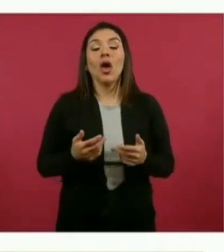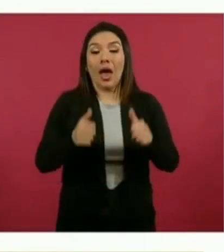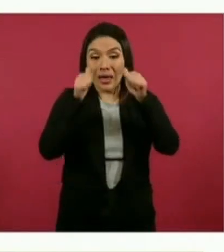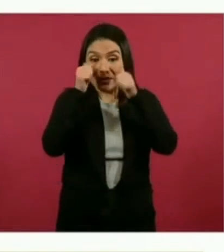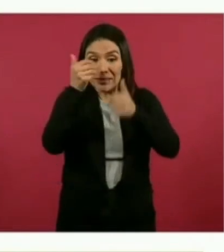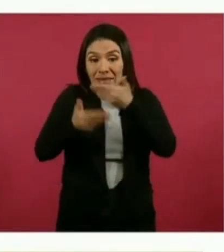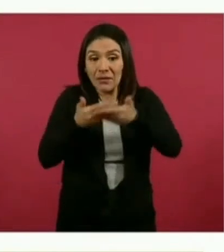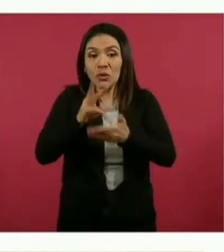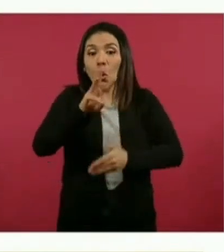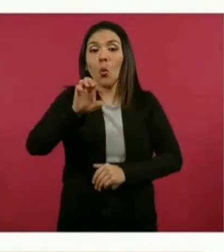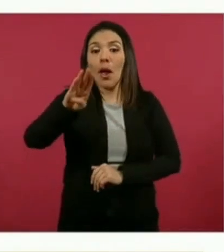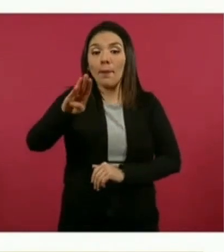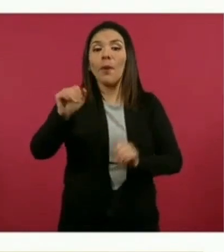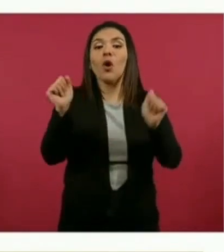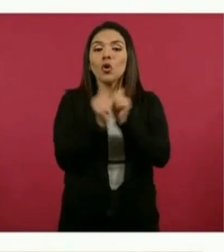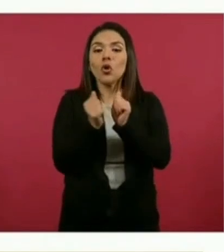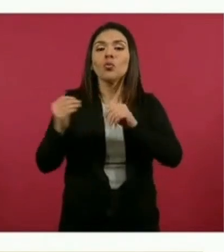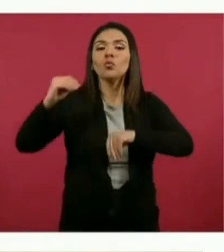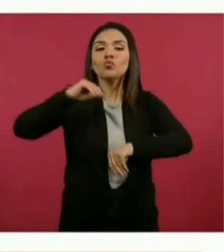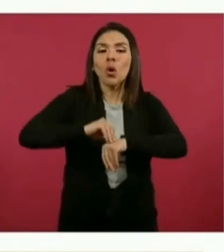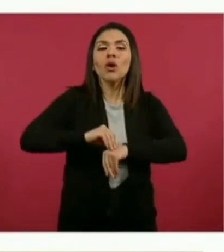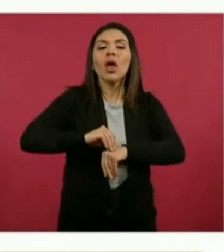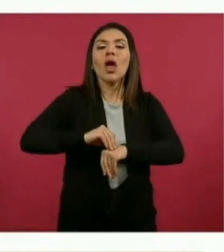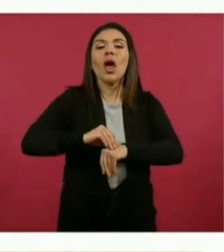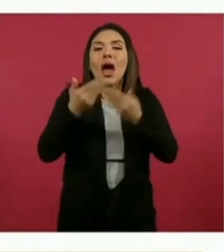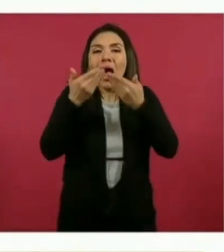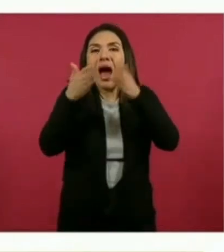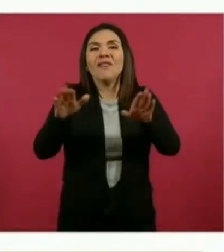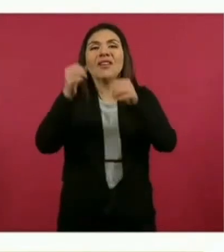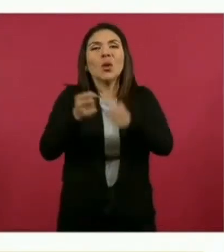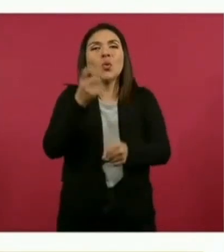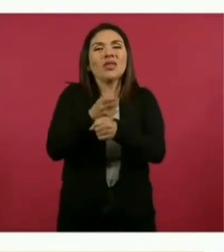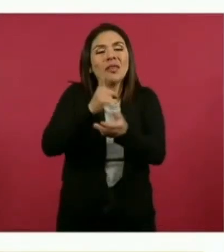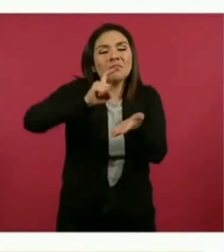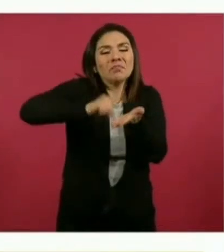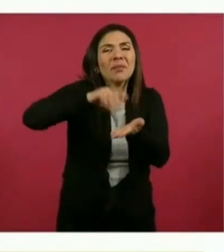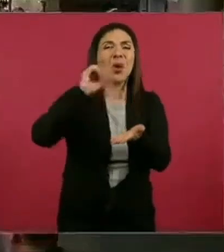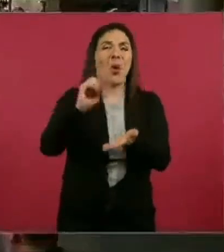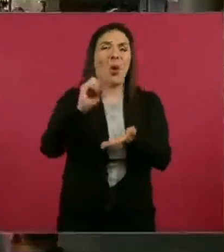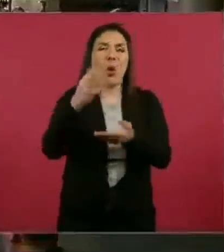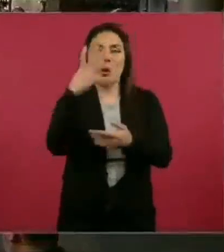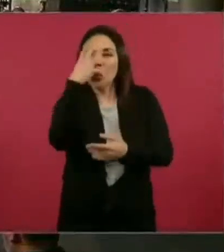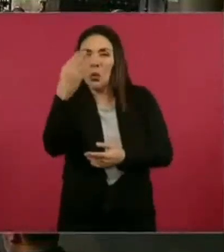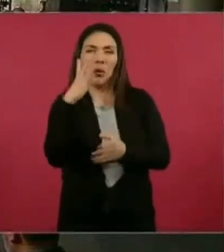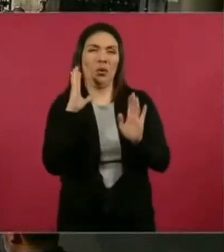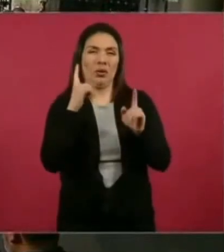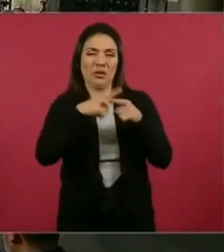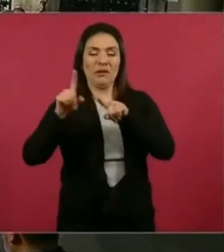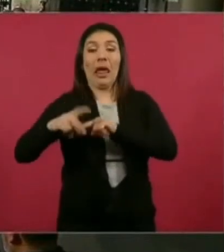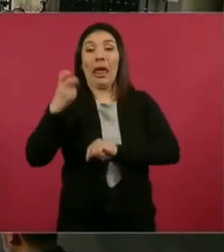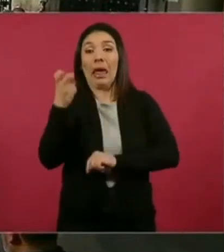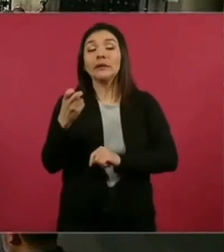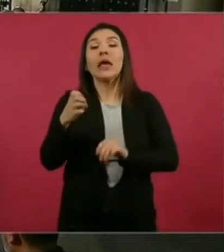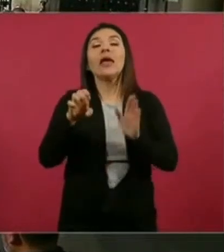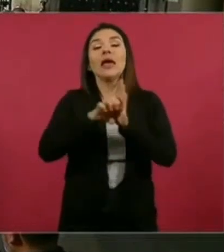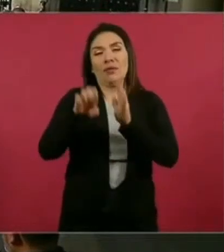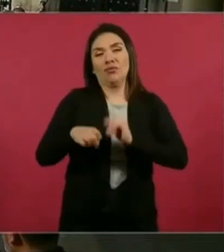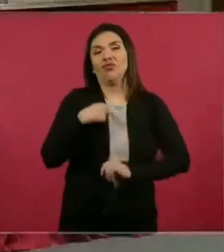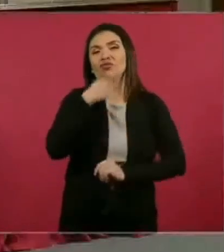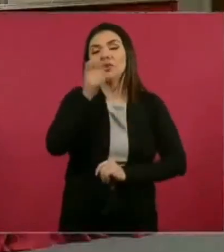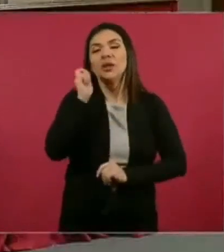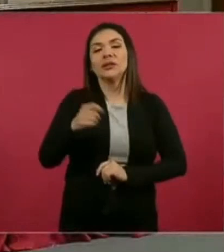autenticación por medio de llaves de seguridad. Pongo entre paréntesis el